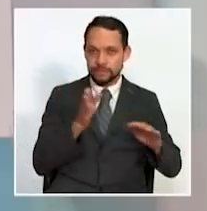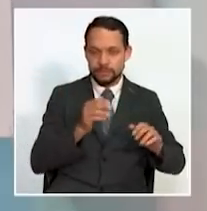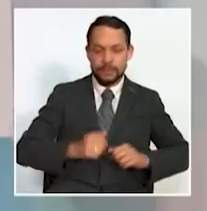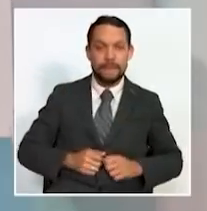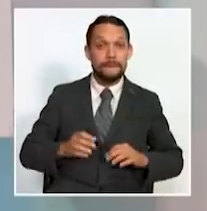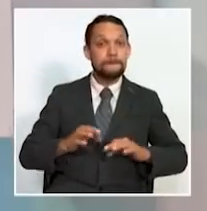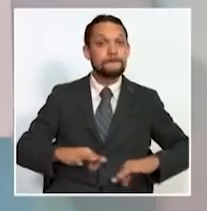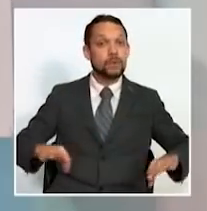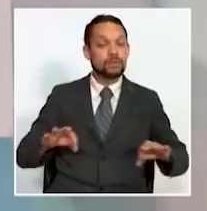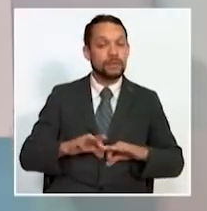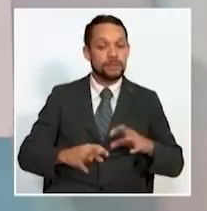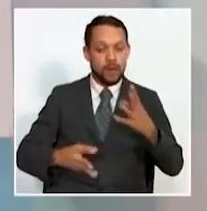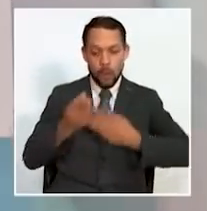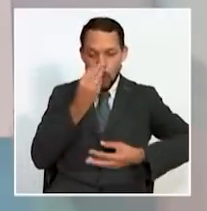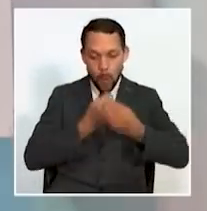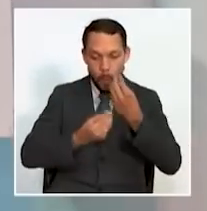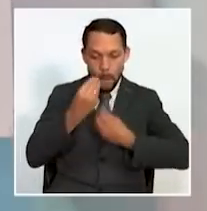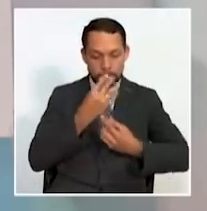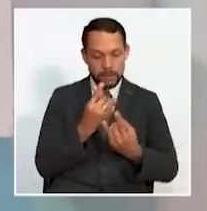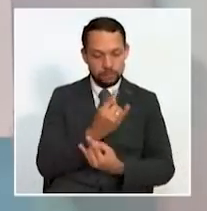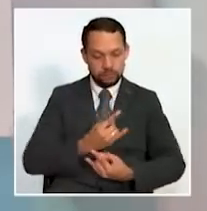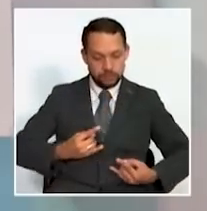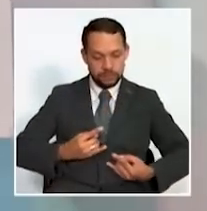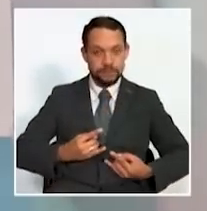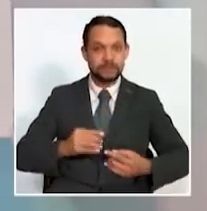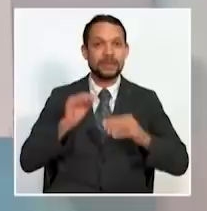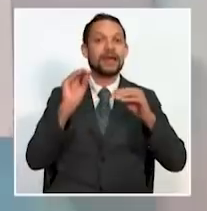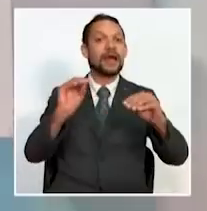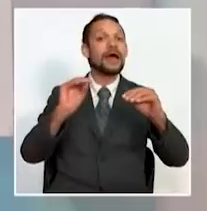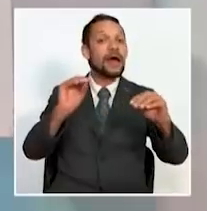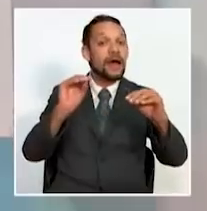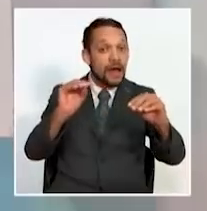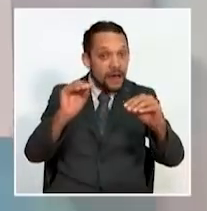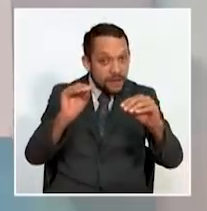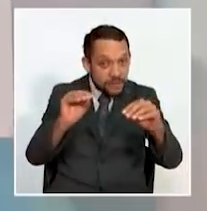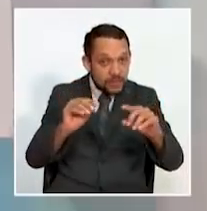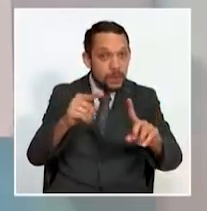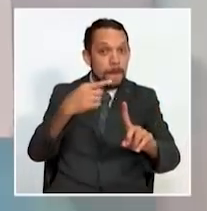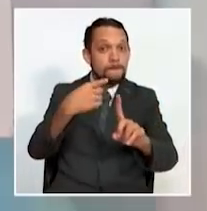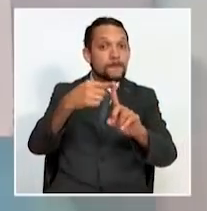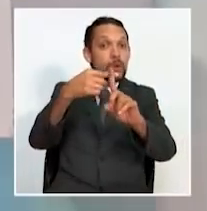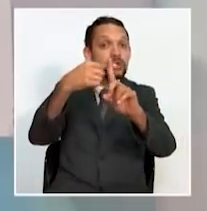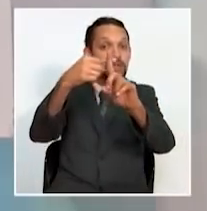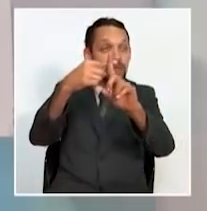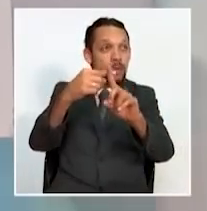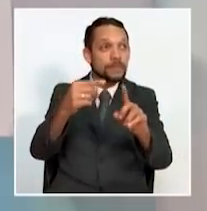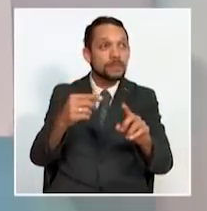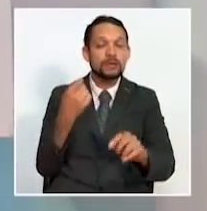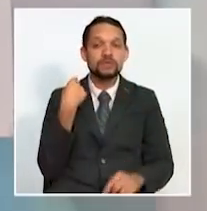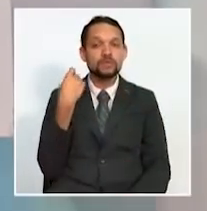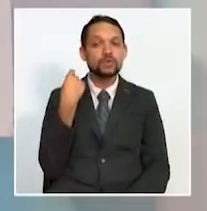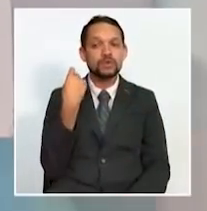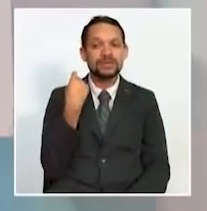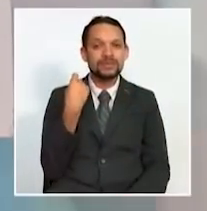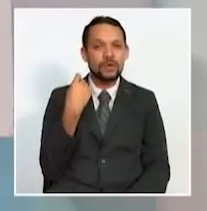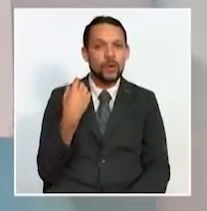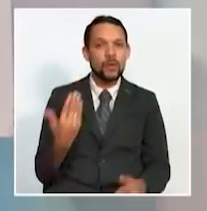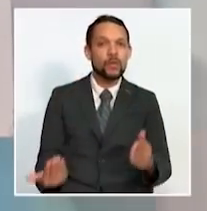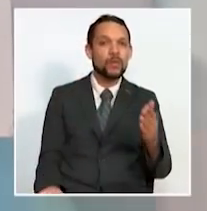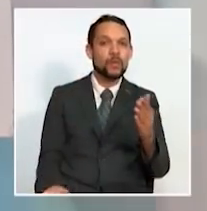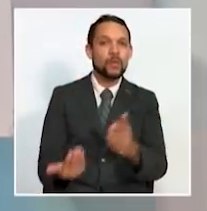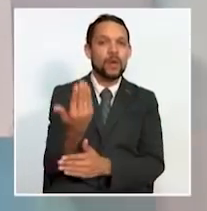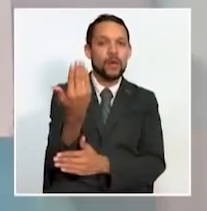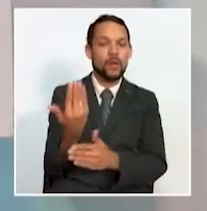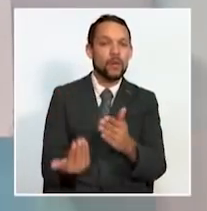tan importante. Y hablando de nutrición, quiero darles una buena noticia. Estoy muy feliz porque acaba de salir la última